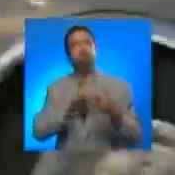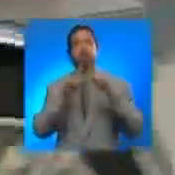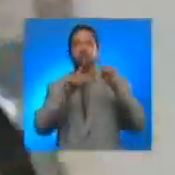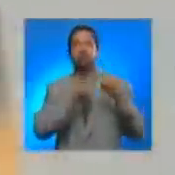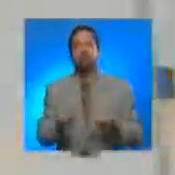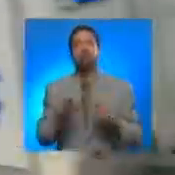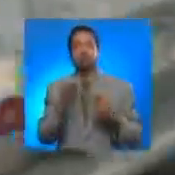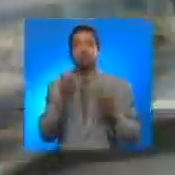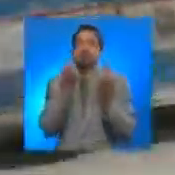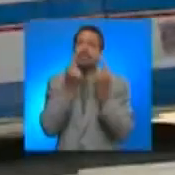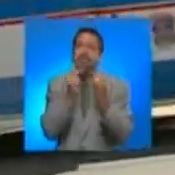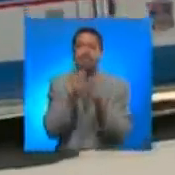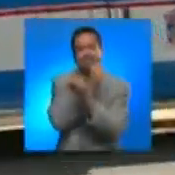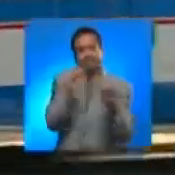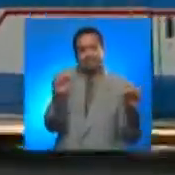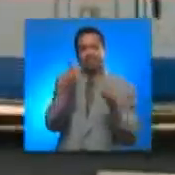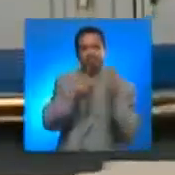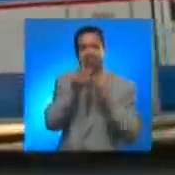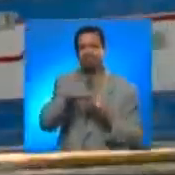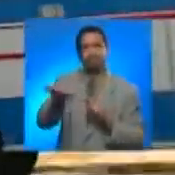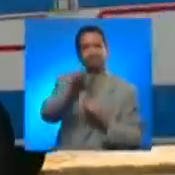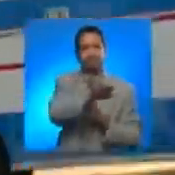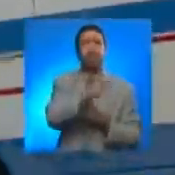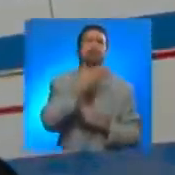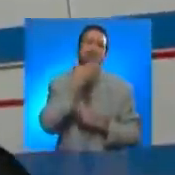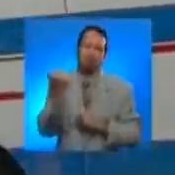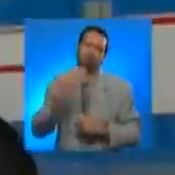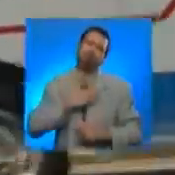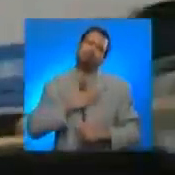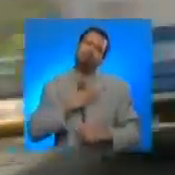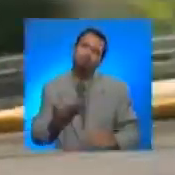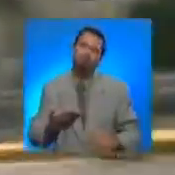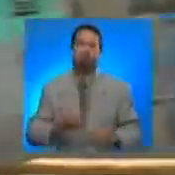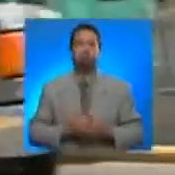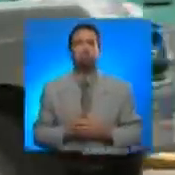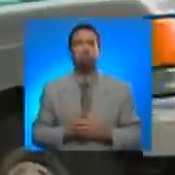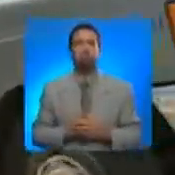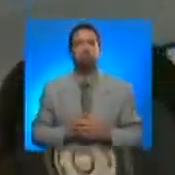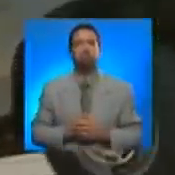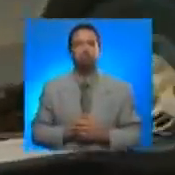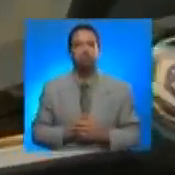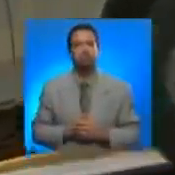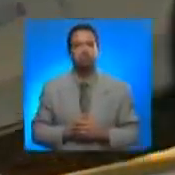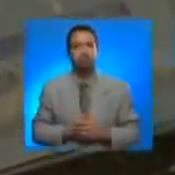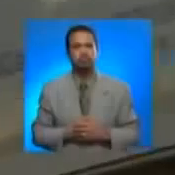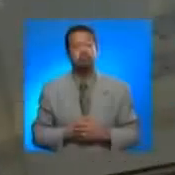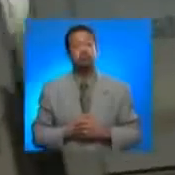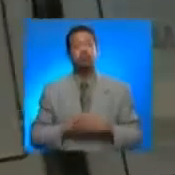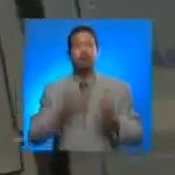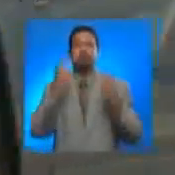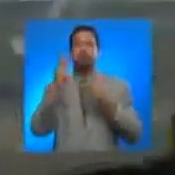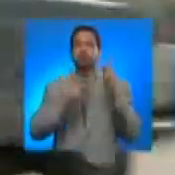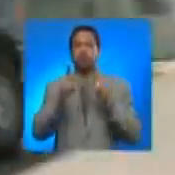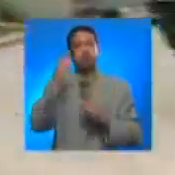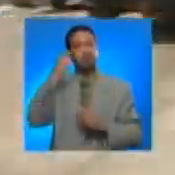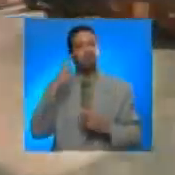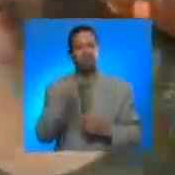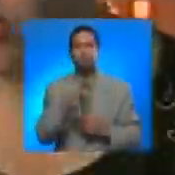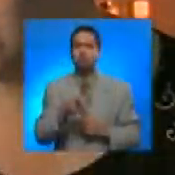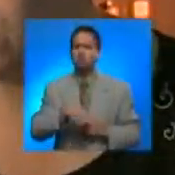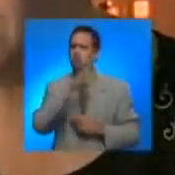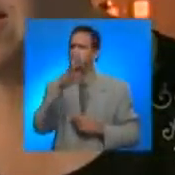potencialmente destructivos a pesar de que no necesariamente afecten todas las costas por donde pasa. Nunca se acerque a la playa